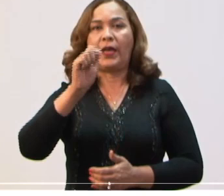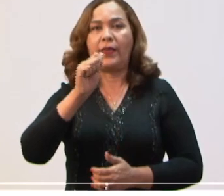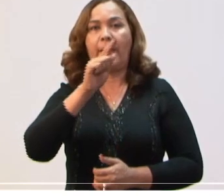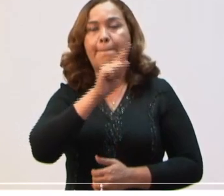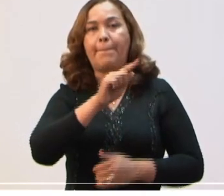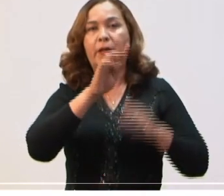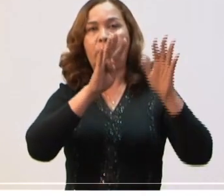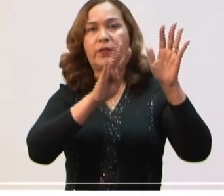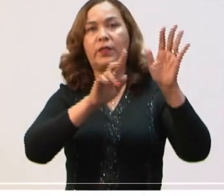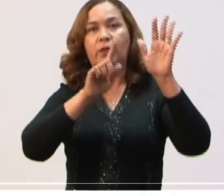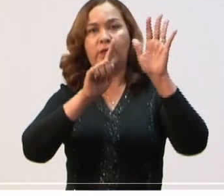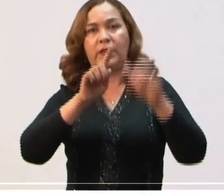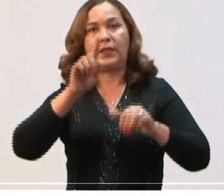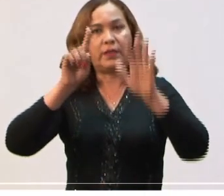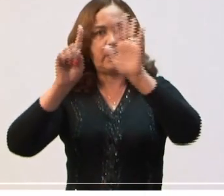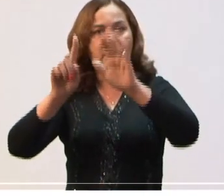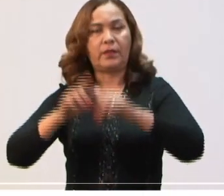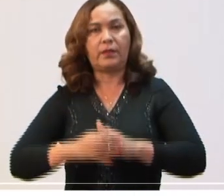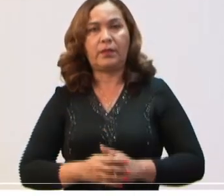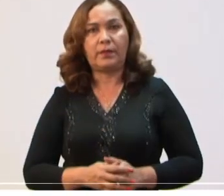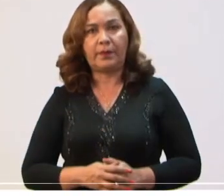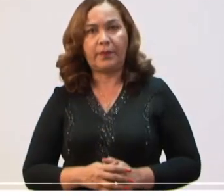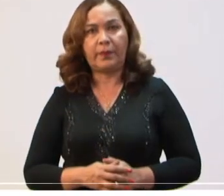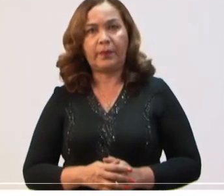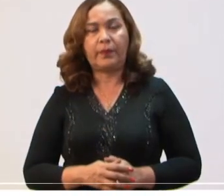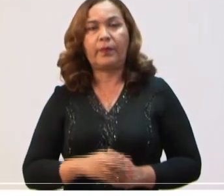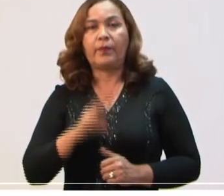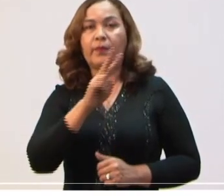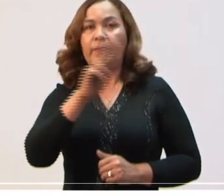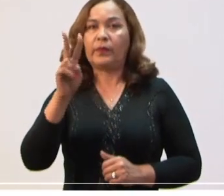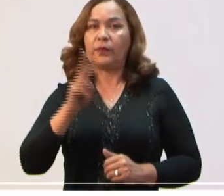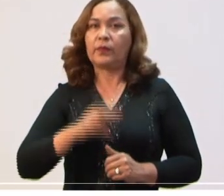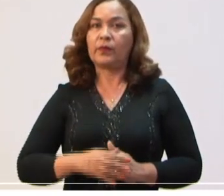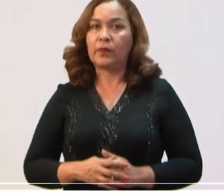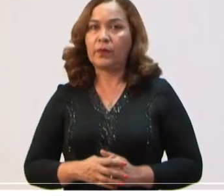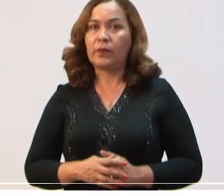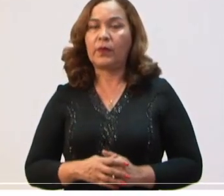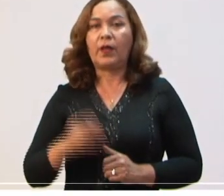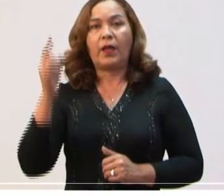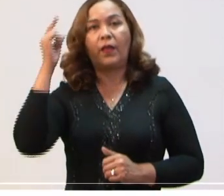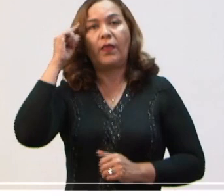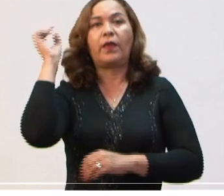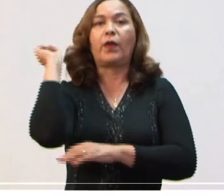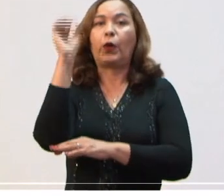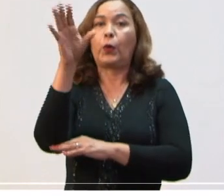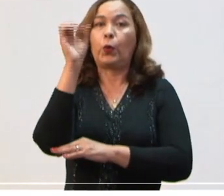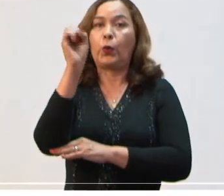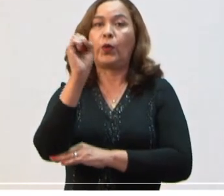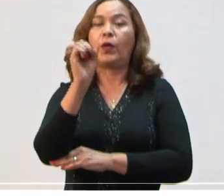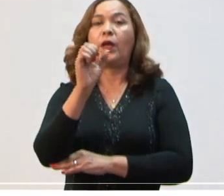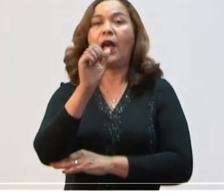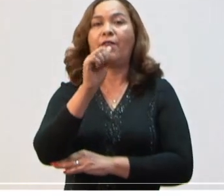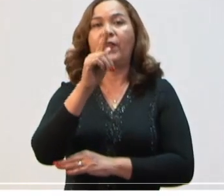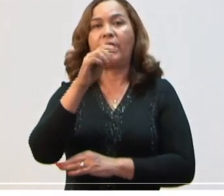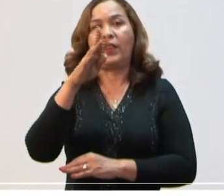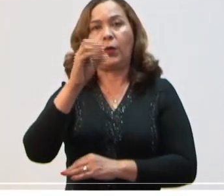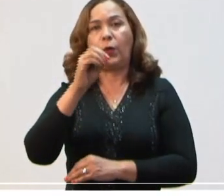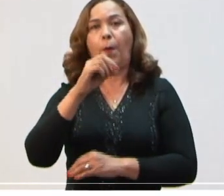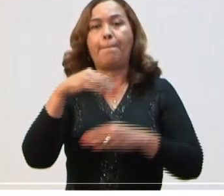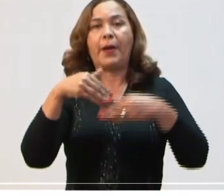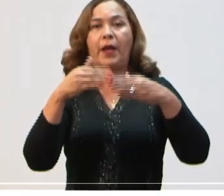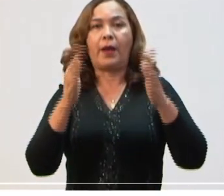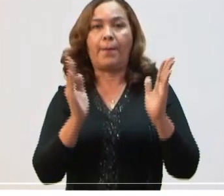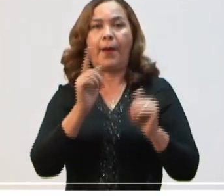ojeda 1966 día 22 día del congreso anfictiónico de